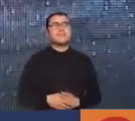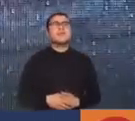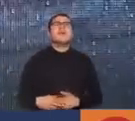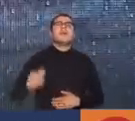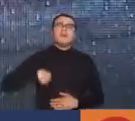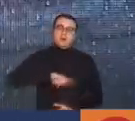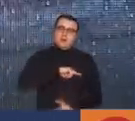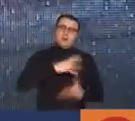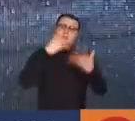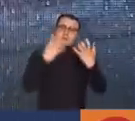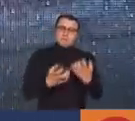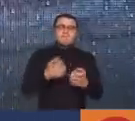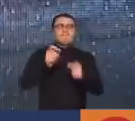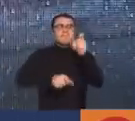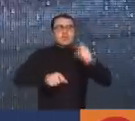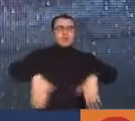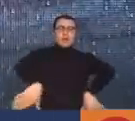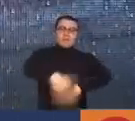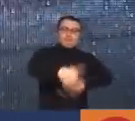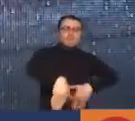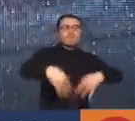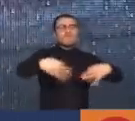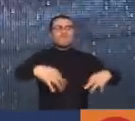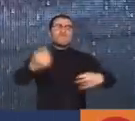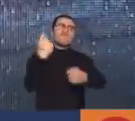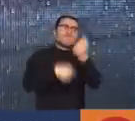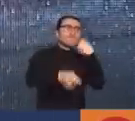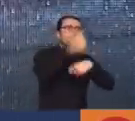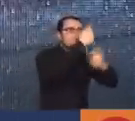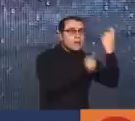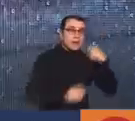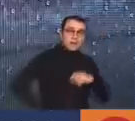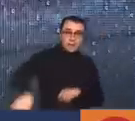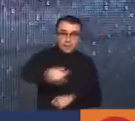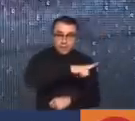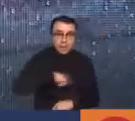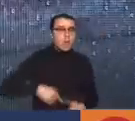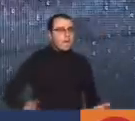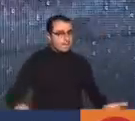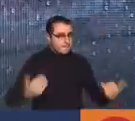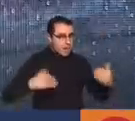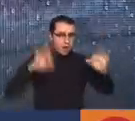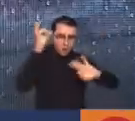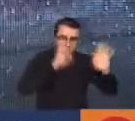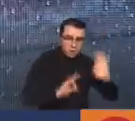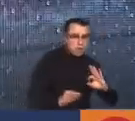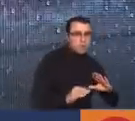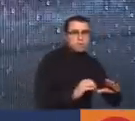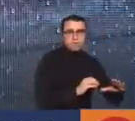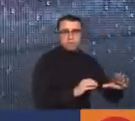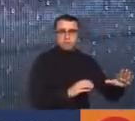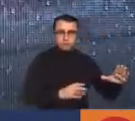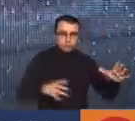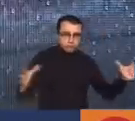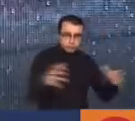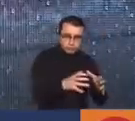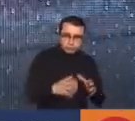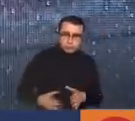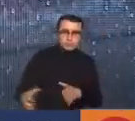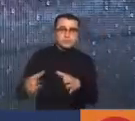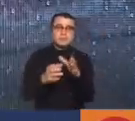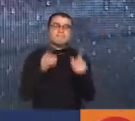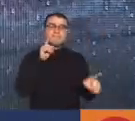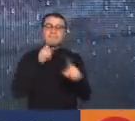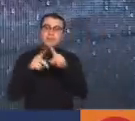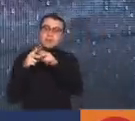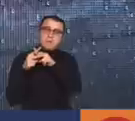la organización de los vendedores ambulantes para empezar a organizar el crédito a la venta ambulante en Colombia, ojalá para